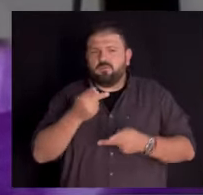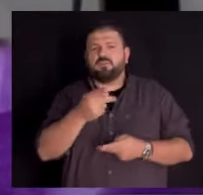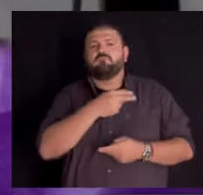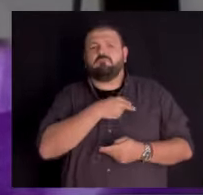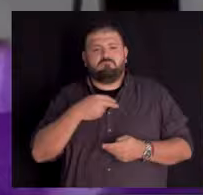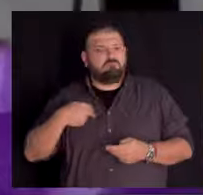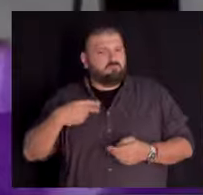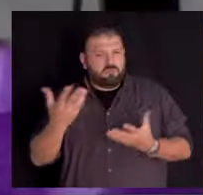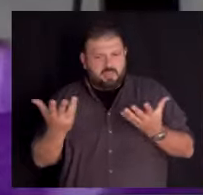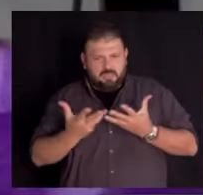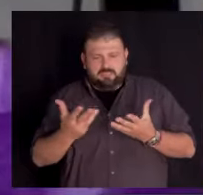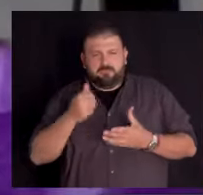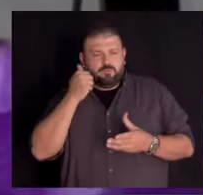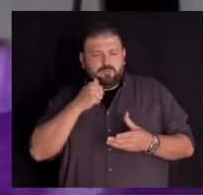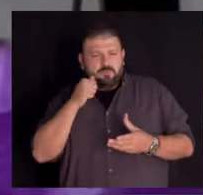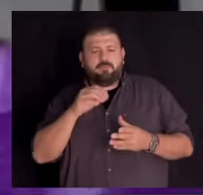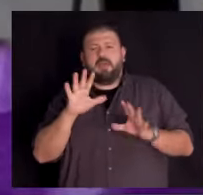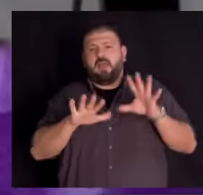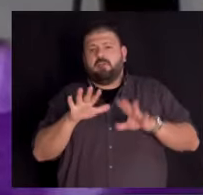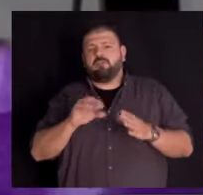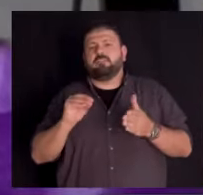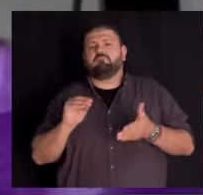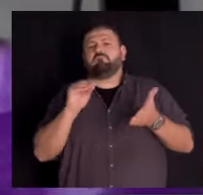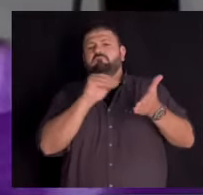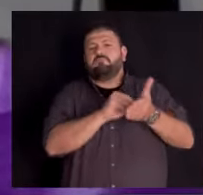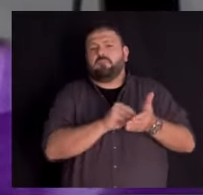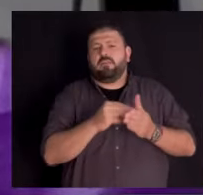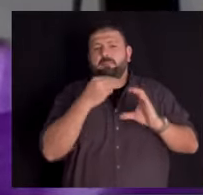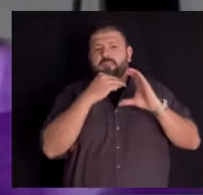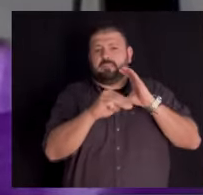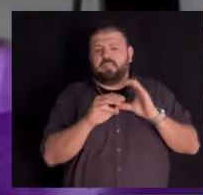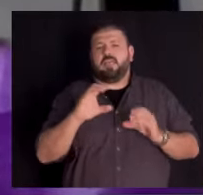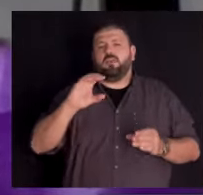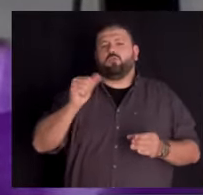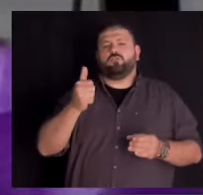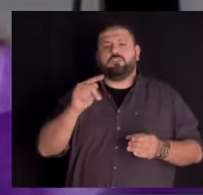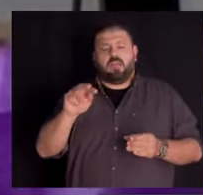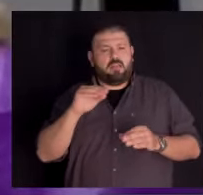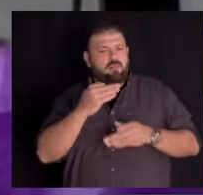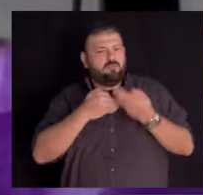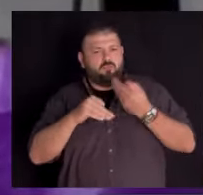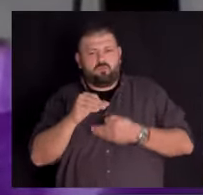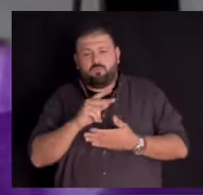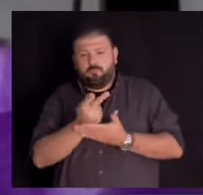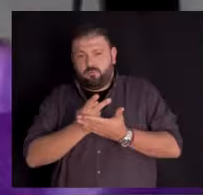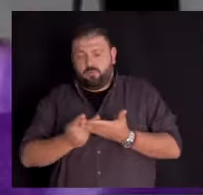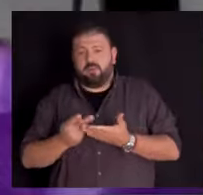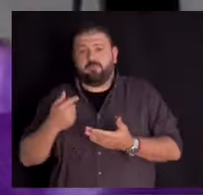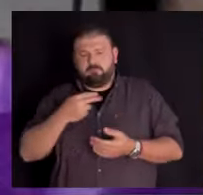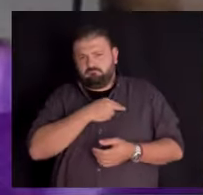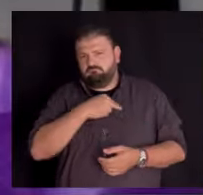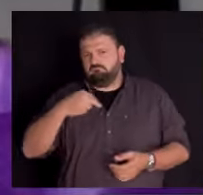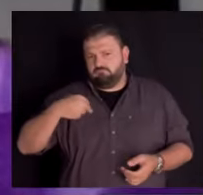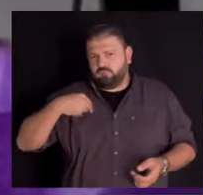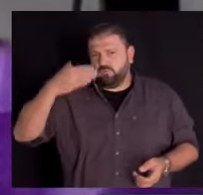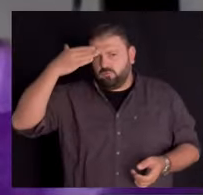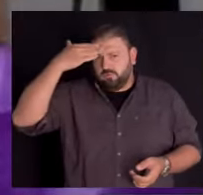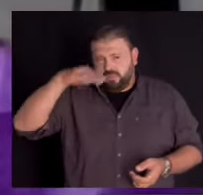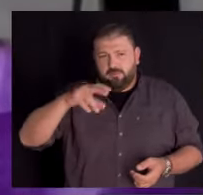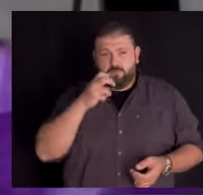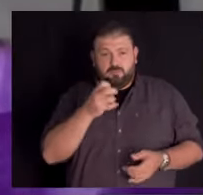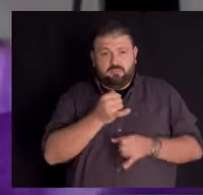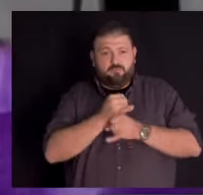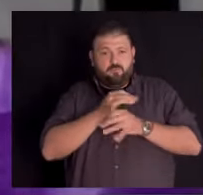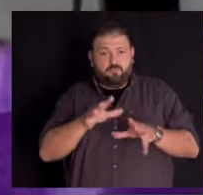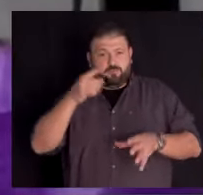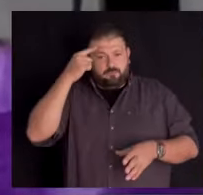el programa, ya sea en el chat o bien a los posteriores de la emisión, y sabemos que es para ti fundamental